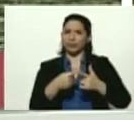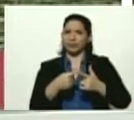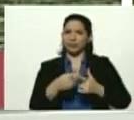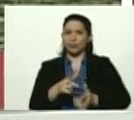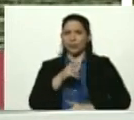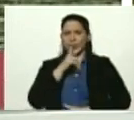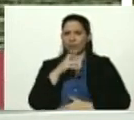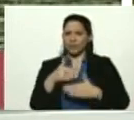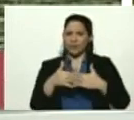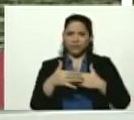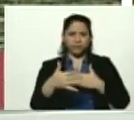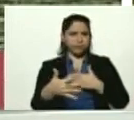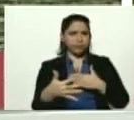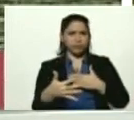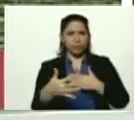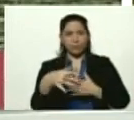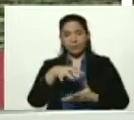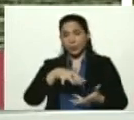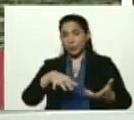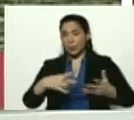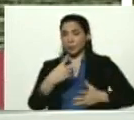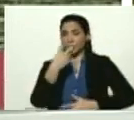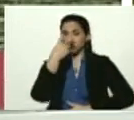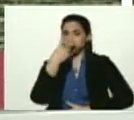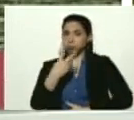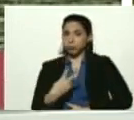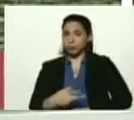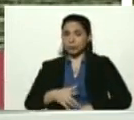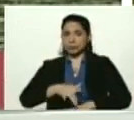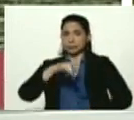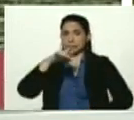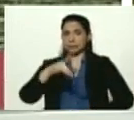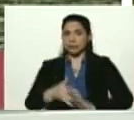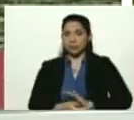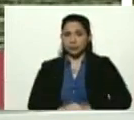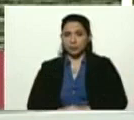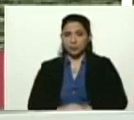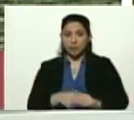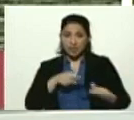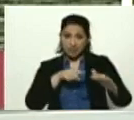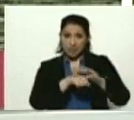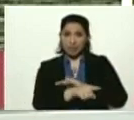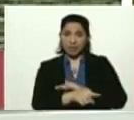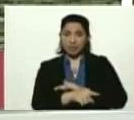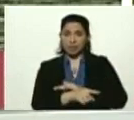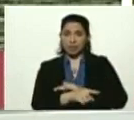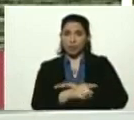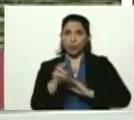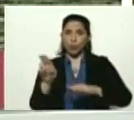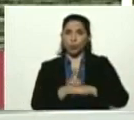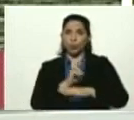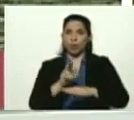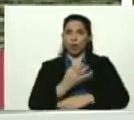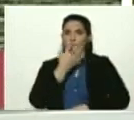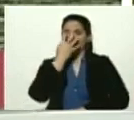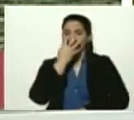tórpida, insuficiencia respiratoria severa, ingresa a una unidad de cuidados